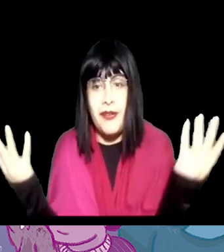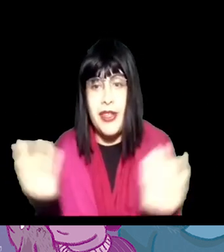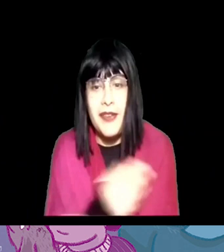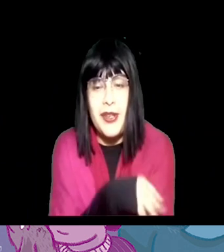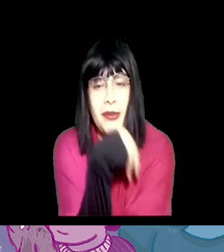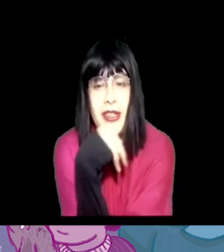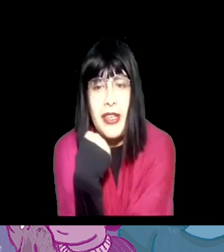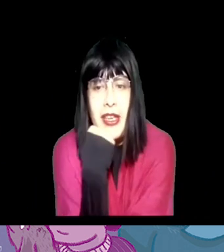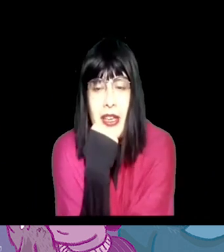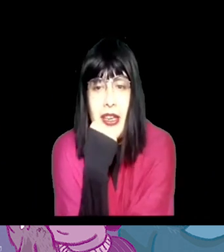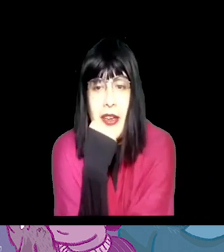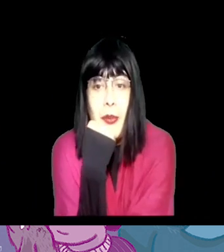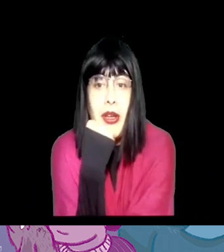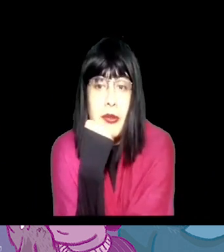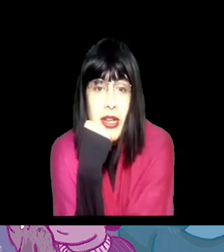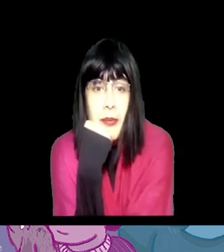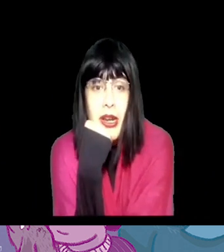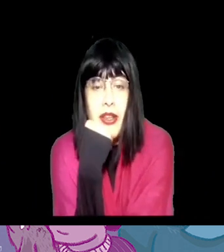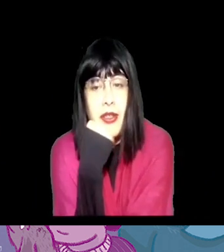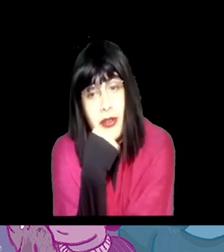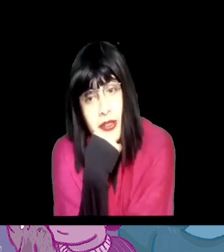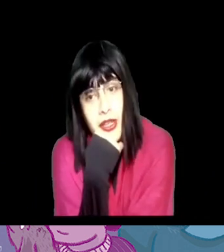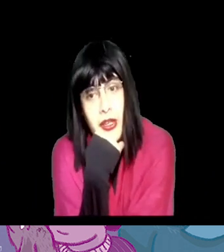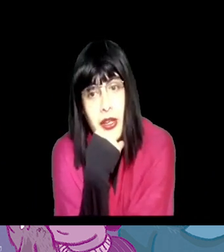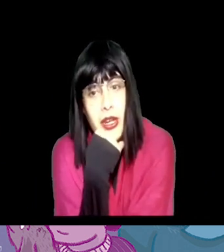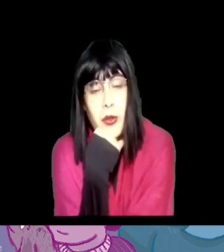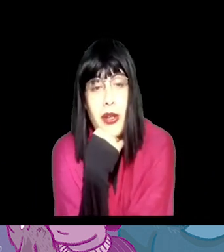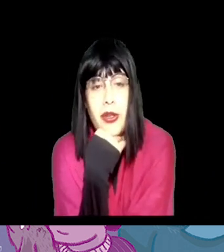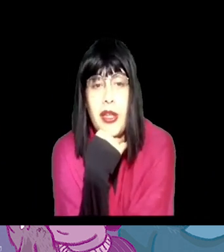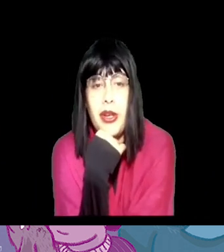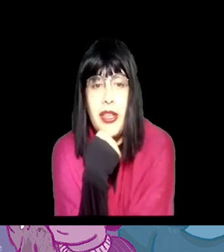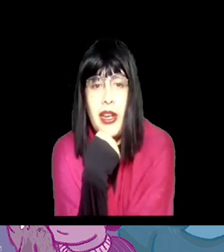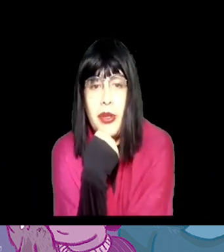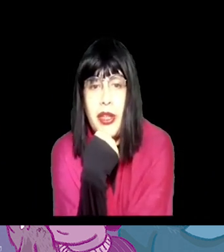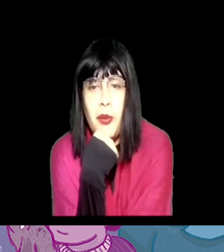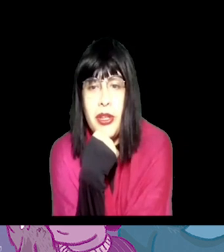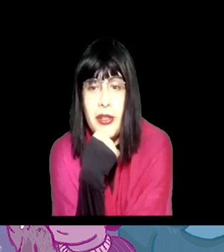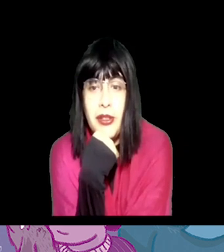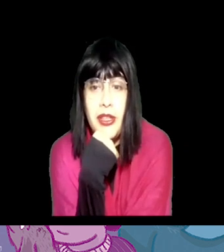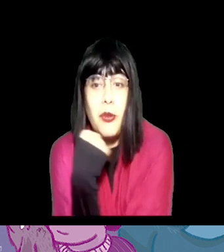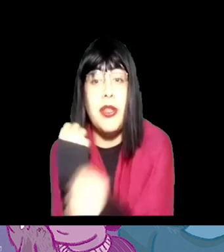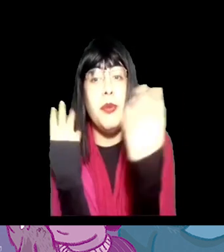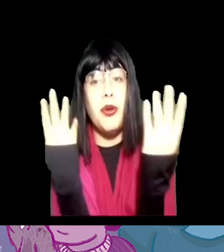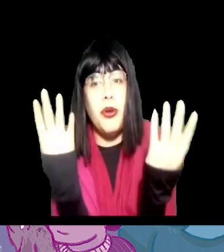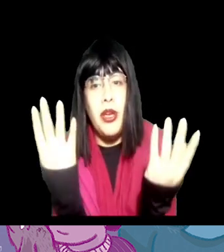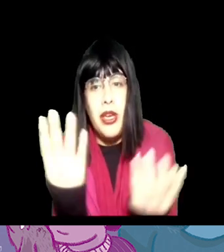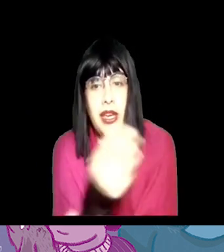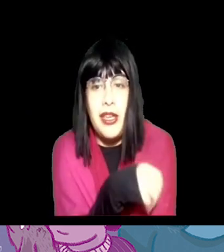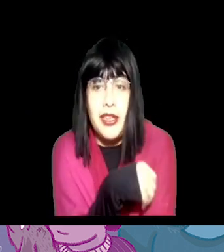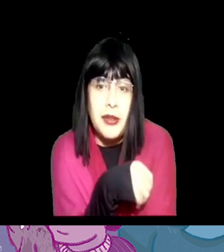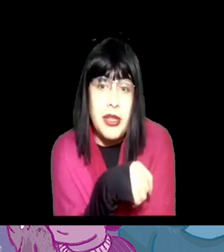todos librar batallas finalmente, vamos a escuchar las palabras de Diose, que es la actual coordinadora de la unidad de comunicaciones, que nos cuente un